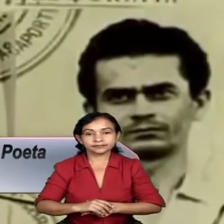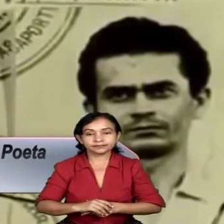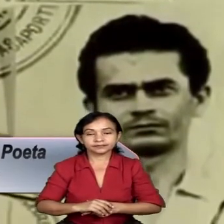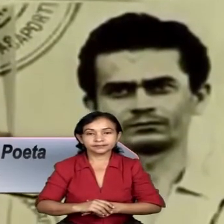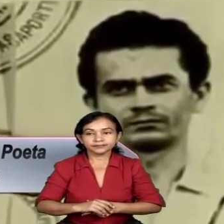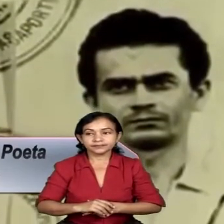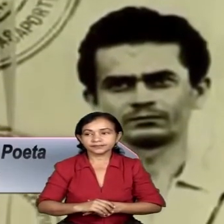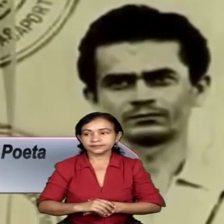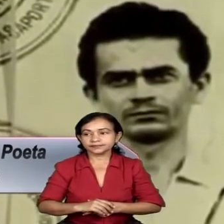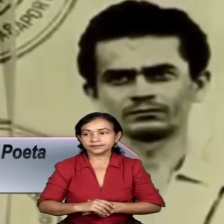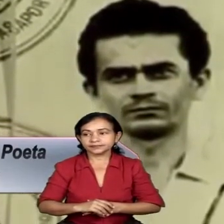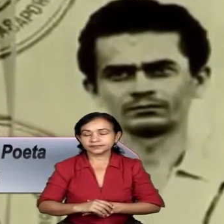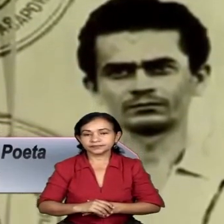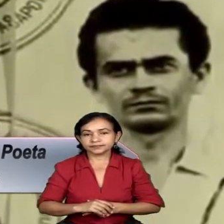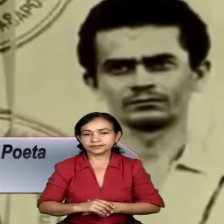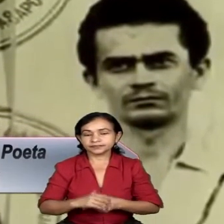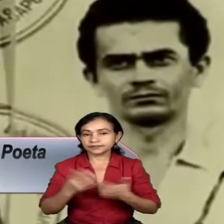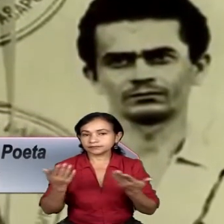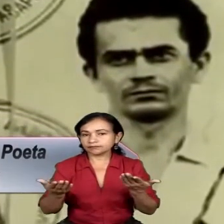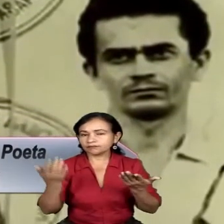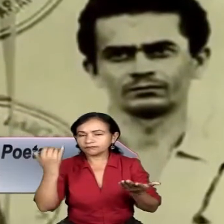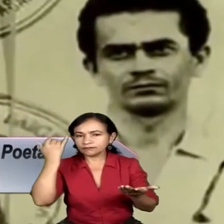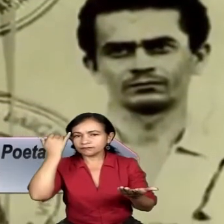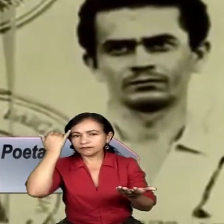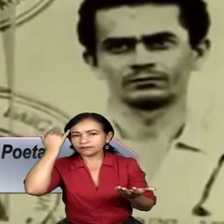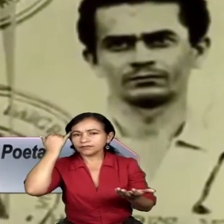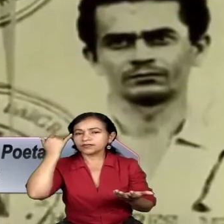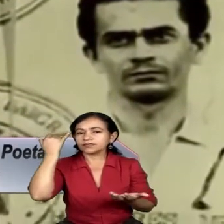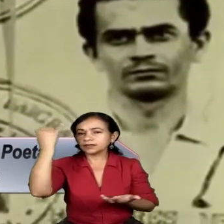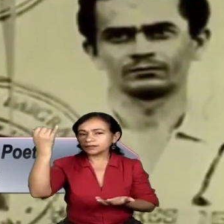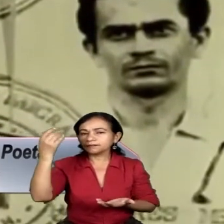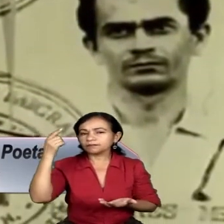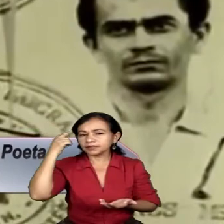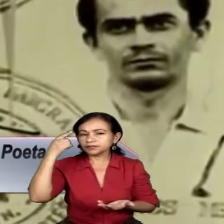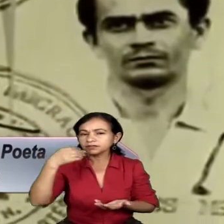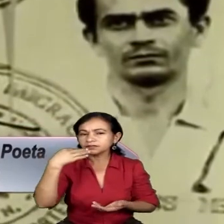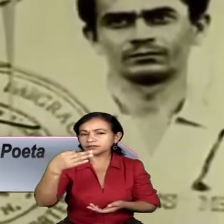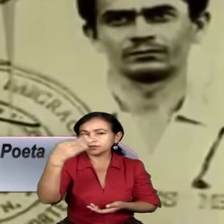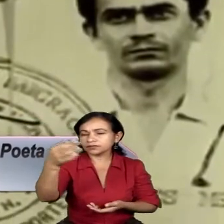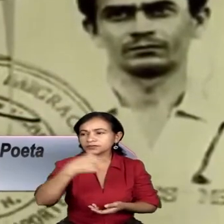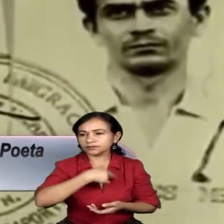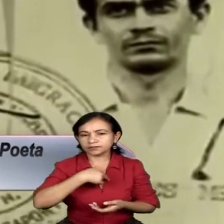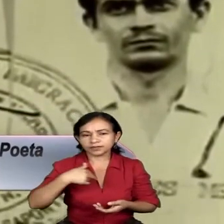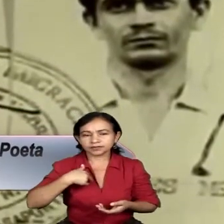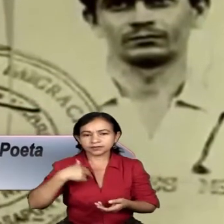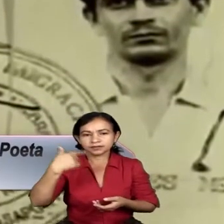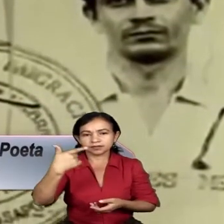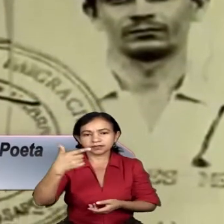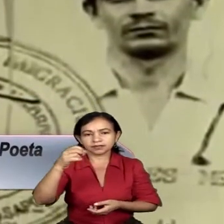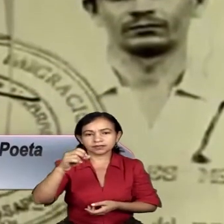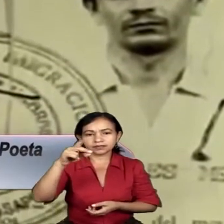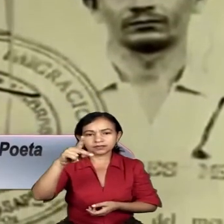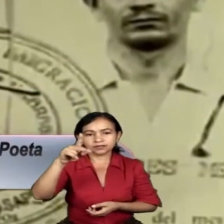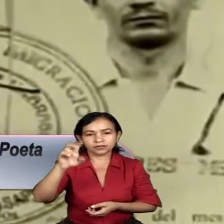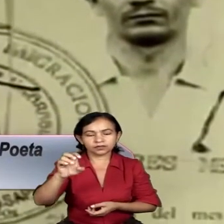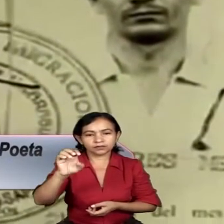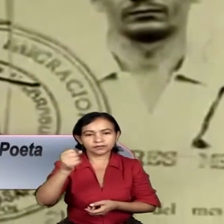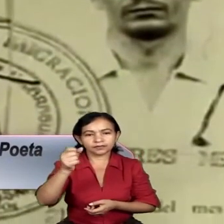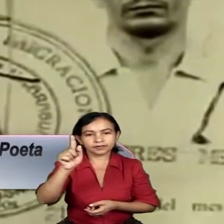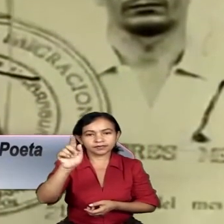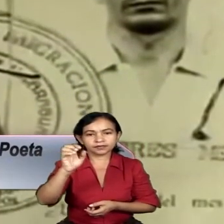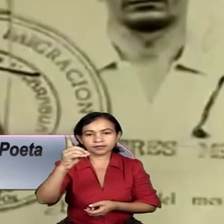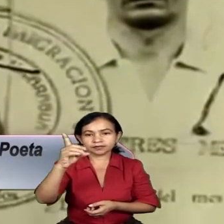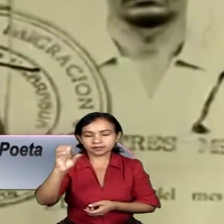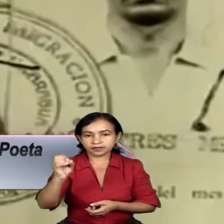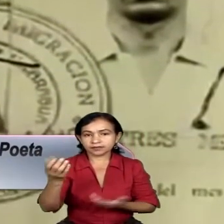Y parece ser una premonición. Parece ser la premonición de los que organizaron el golpe de Estado. Es